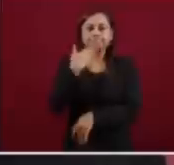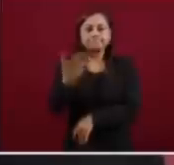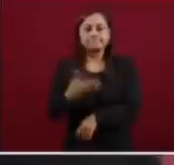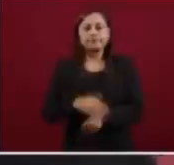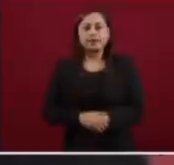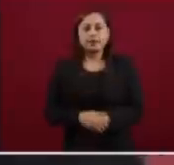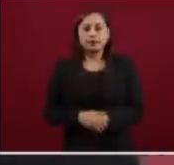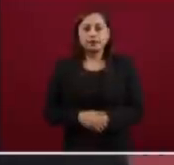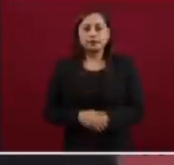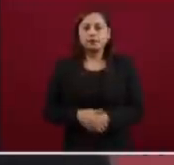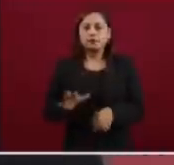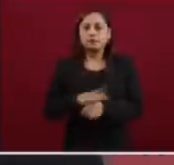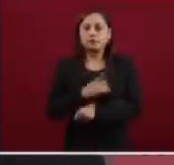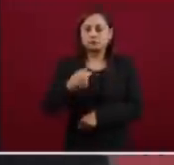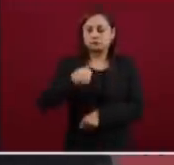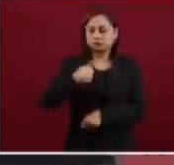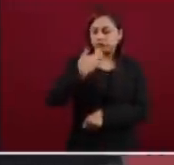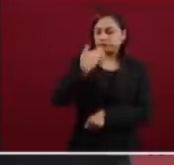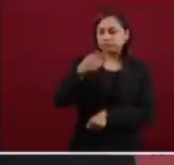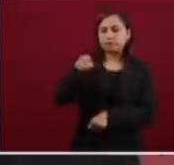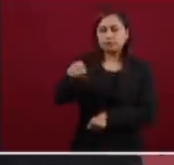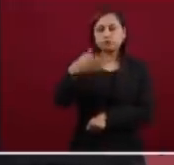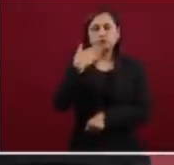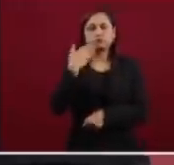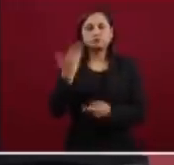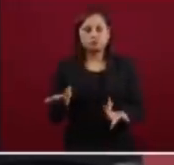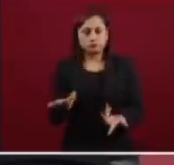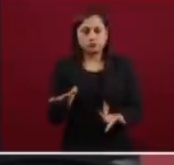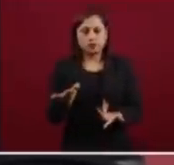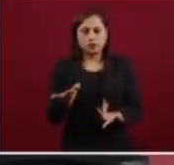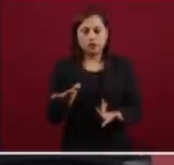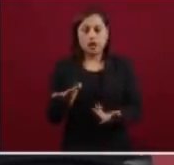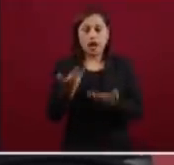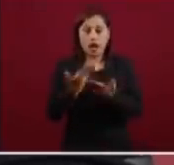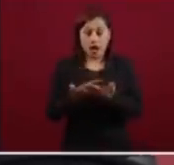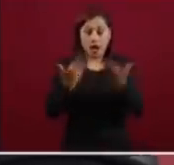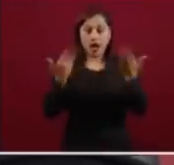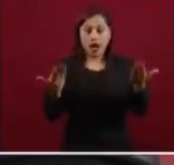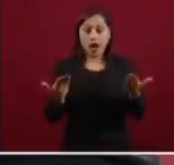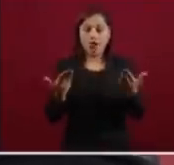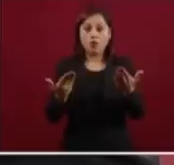y así lo están entendiendo los empresarios y lo están entendiendo